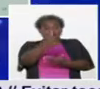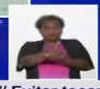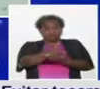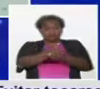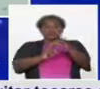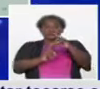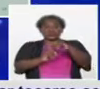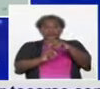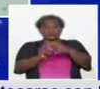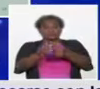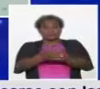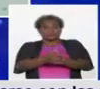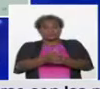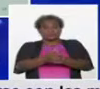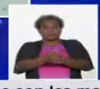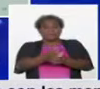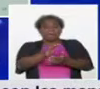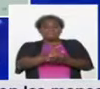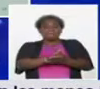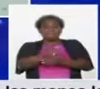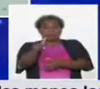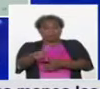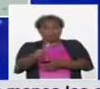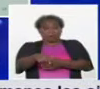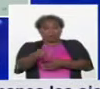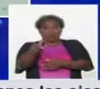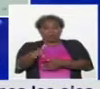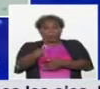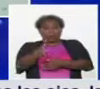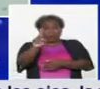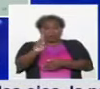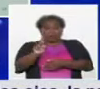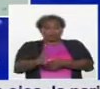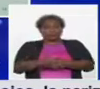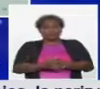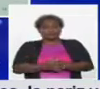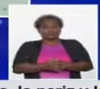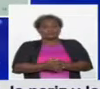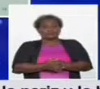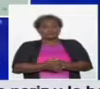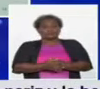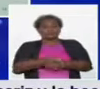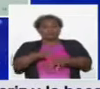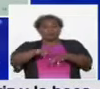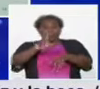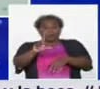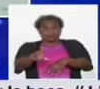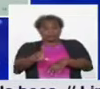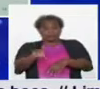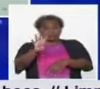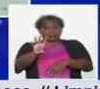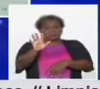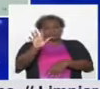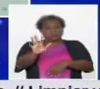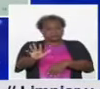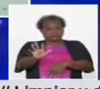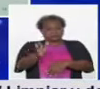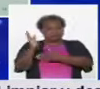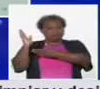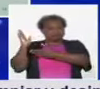Tunas y en Majibacoa y Jobabo, 1 en cada uno. Holguín con 45 casos autóctonos